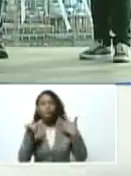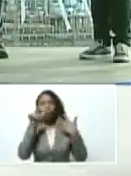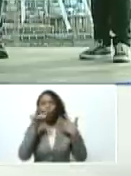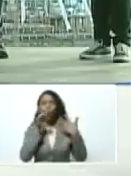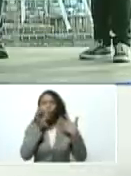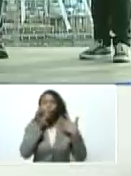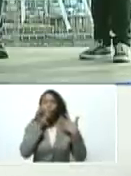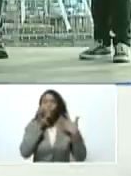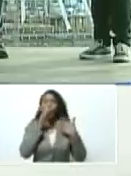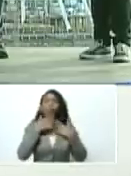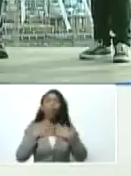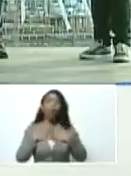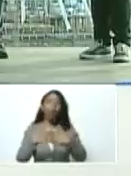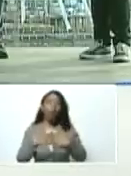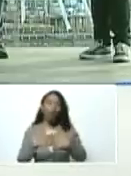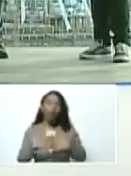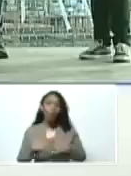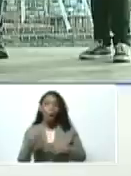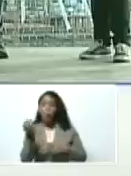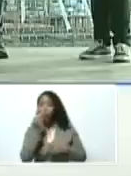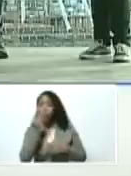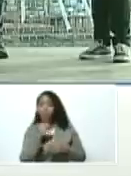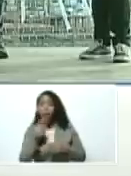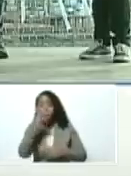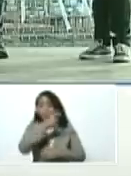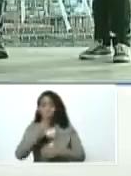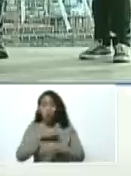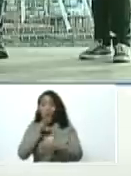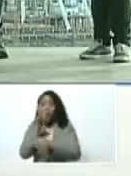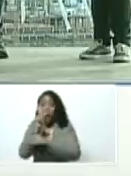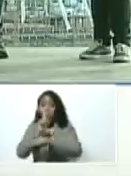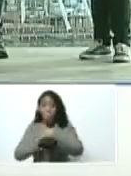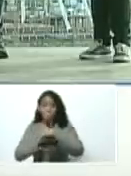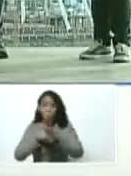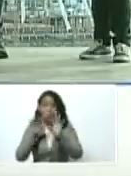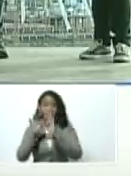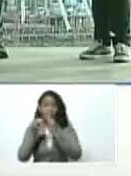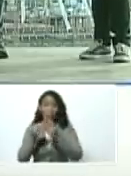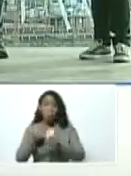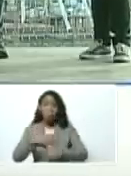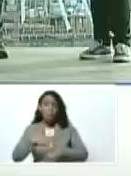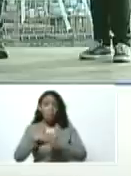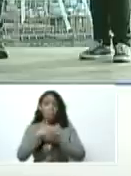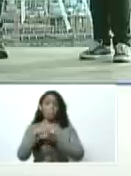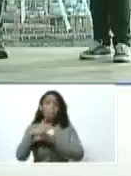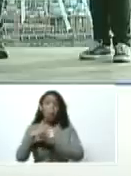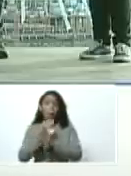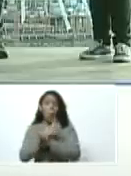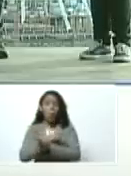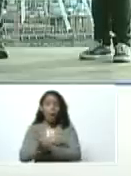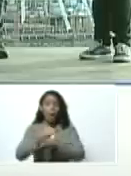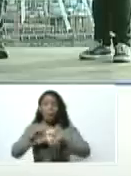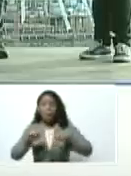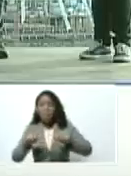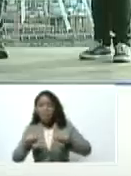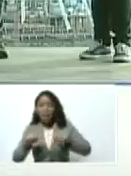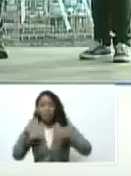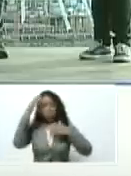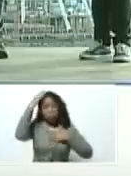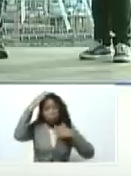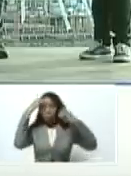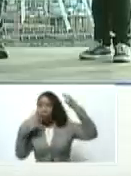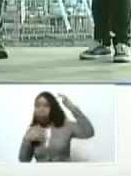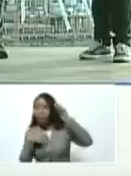Comida, y la gente va y pasa un tiempo, un momento con su familia. juega en la arena, se baña en la